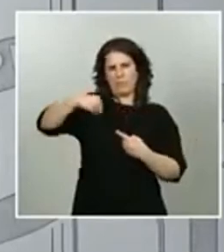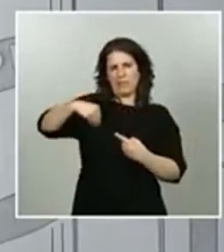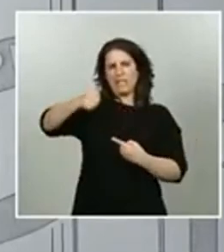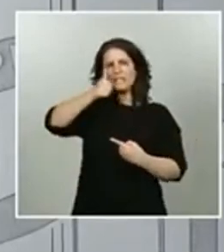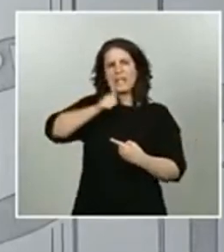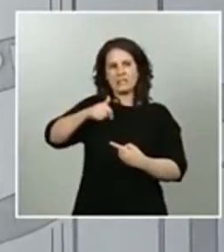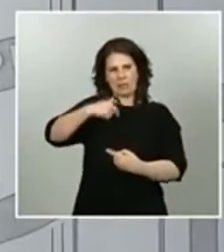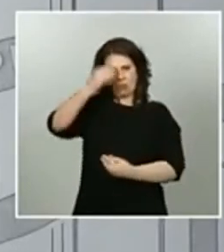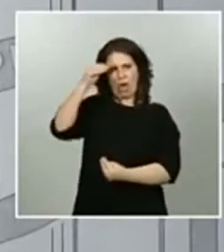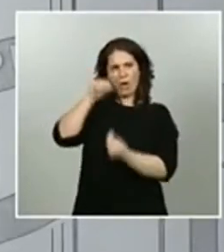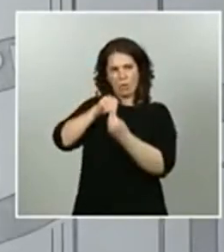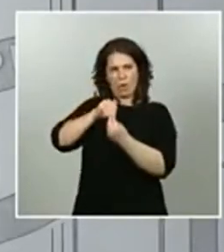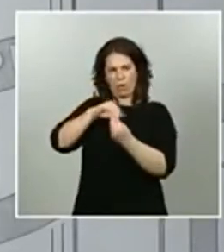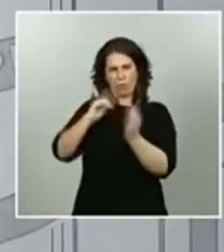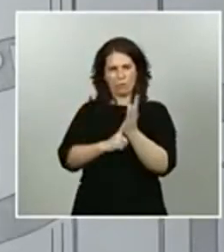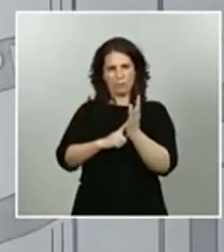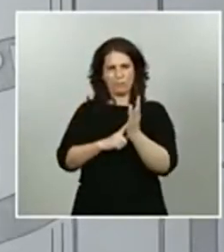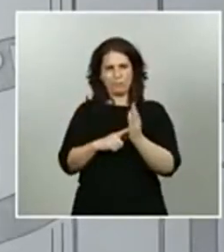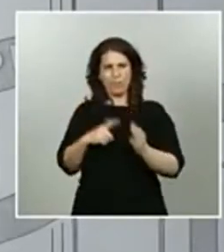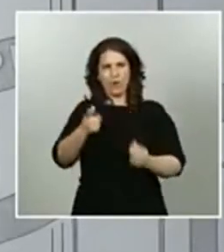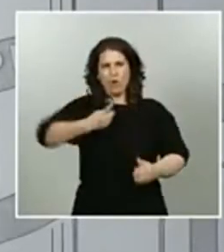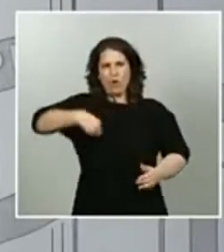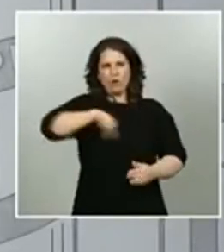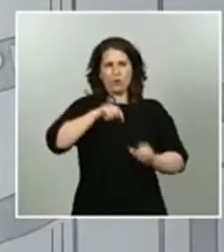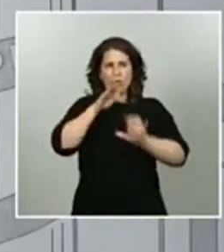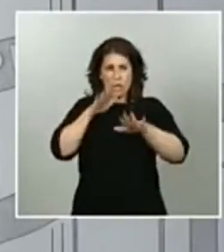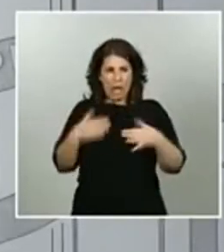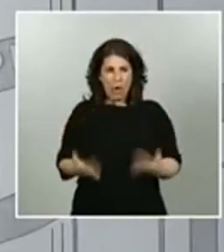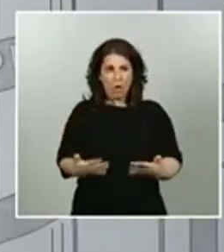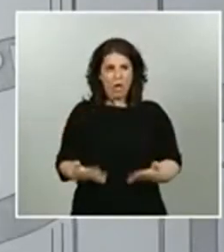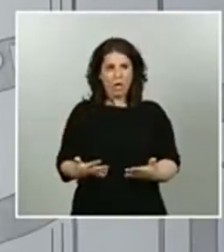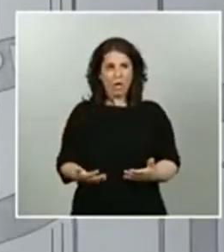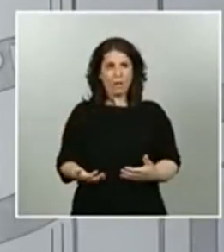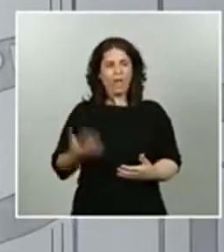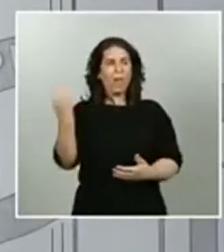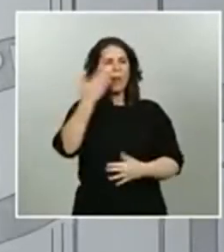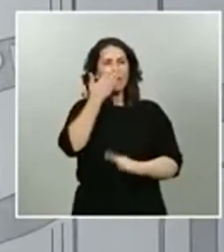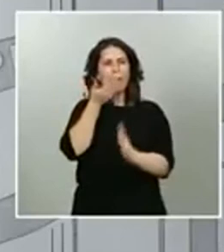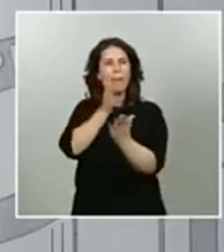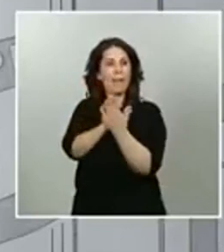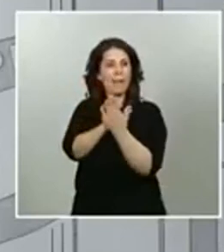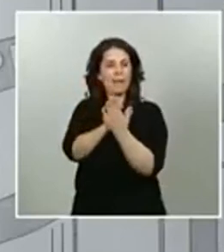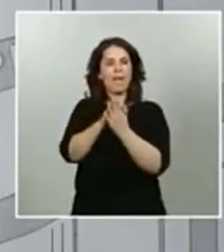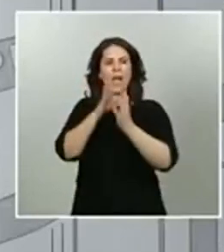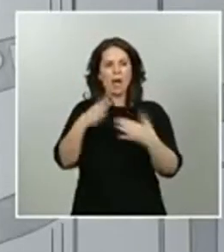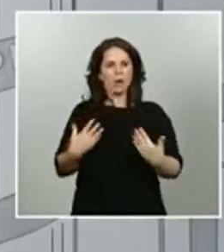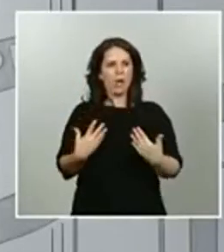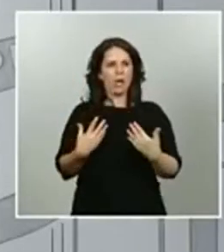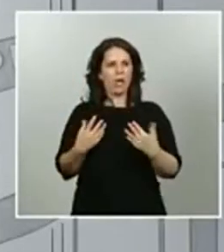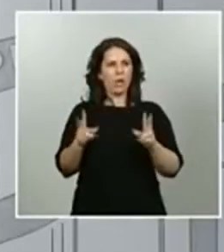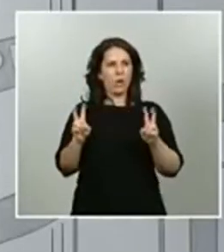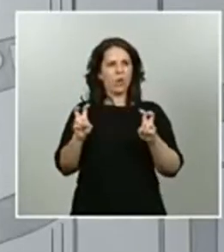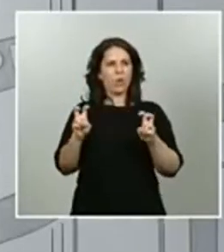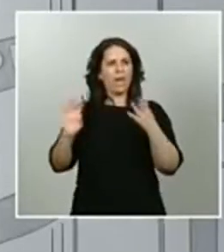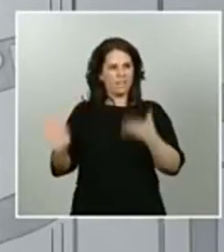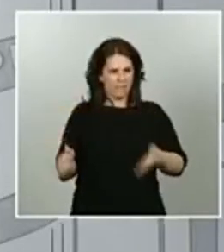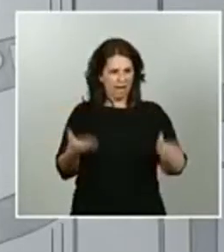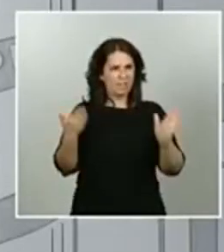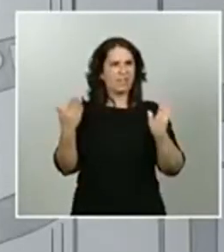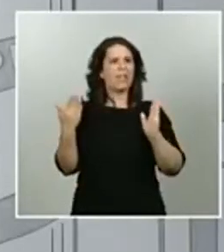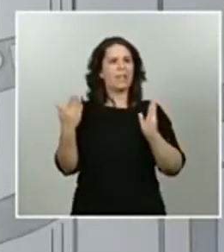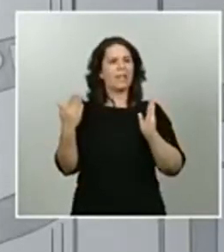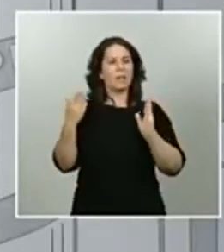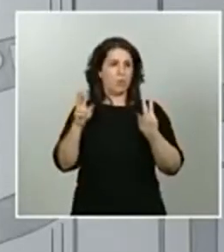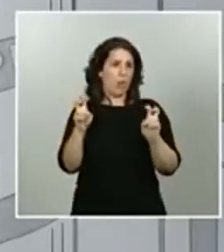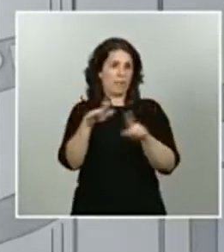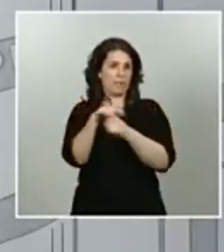dobbiamo affrontare adesso questa nuova fase, questa nuova prospettiva della pandemia,